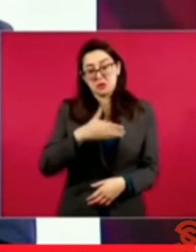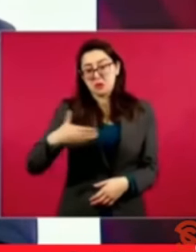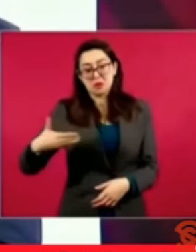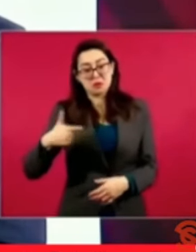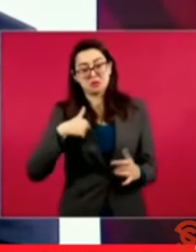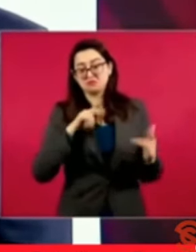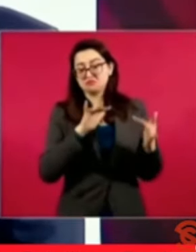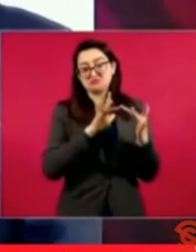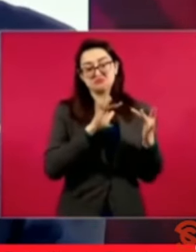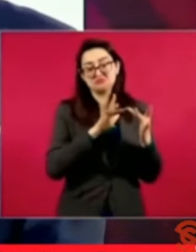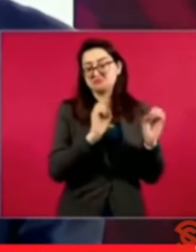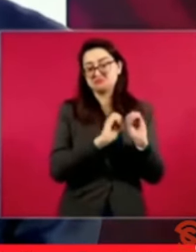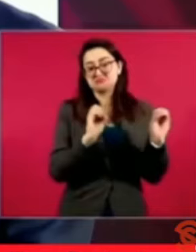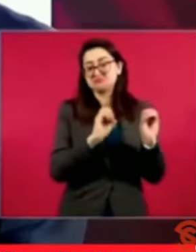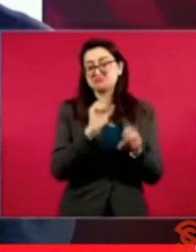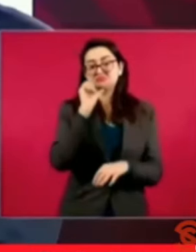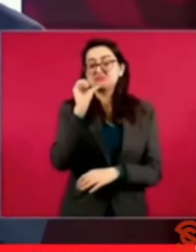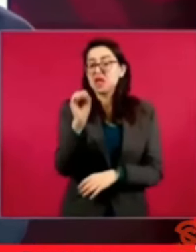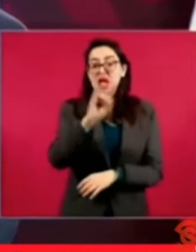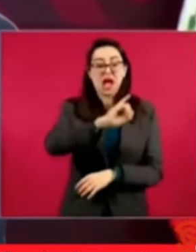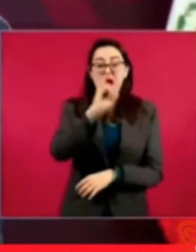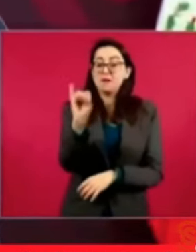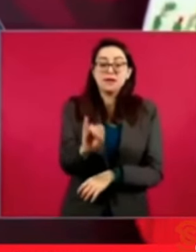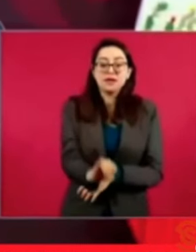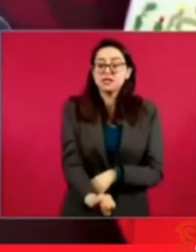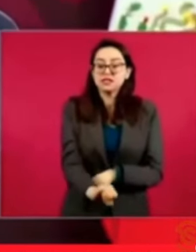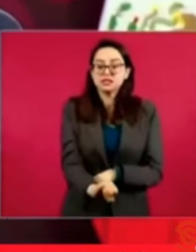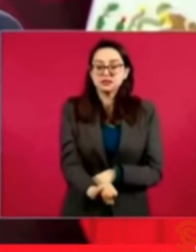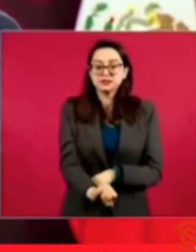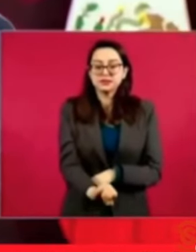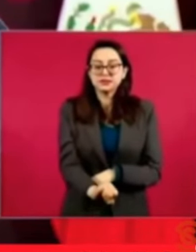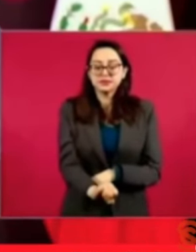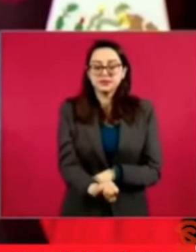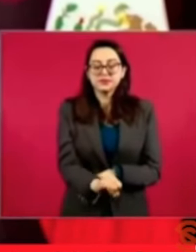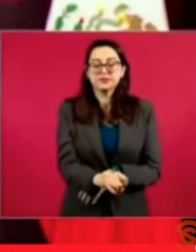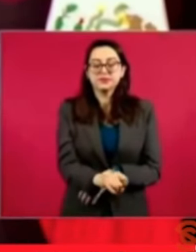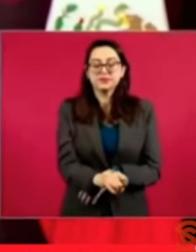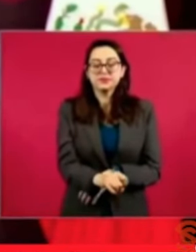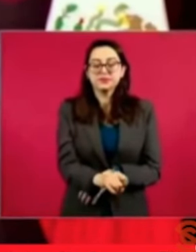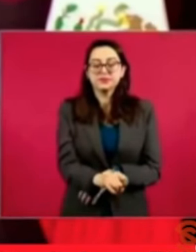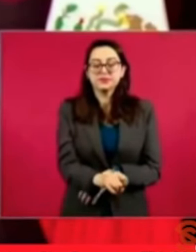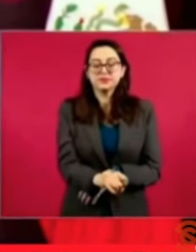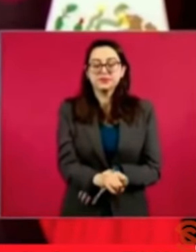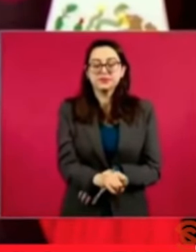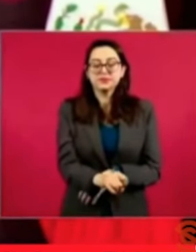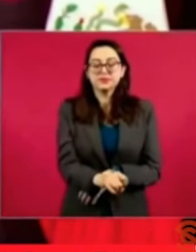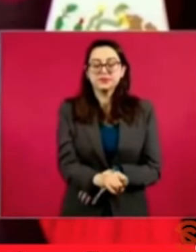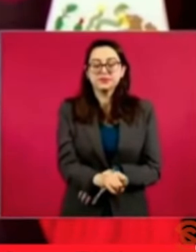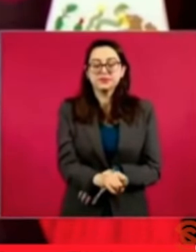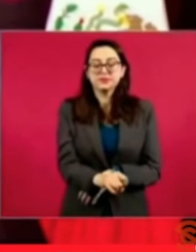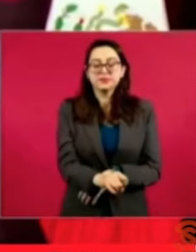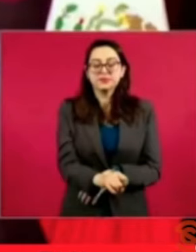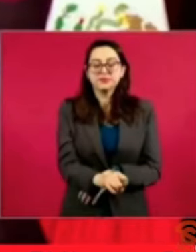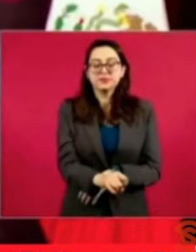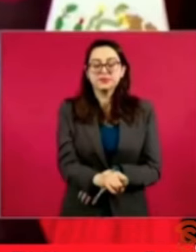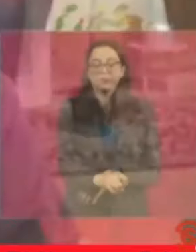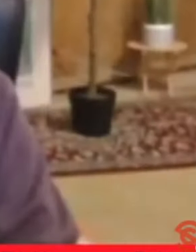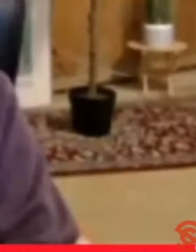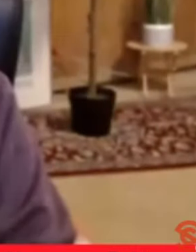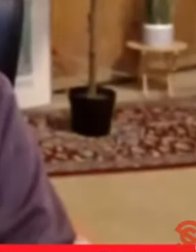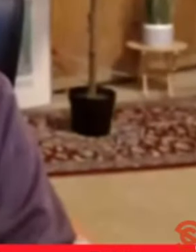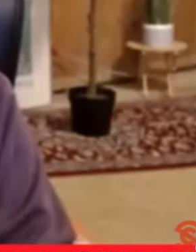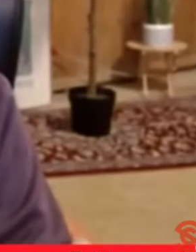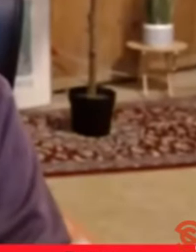fue precisamente con... A ver, don David, póngale pausa. Póngale pausa. Digo, es que este es, póngale pausa. Este es un